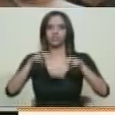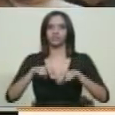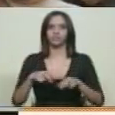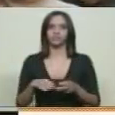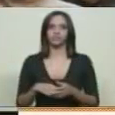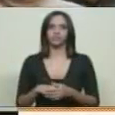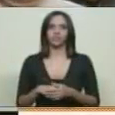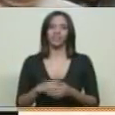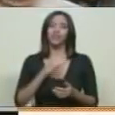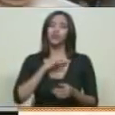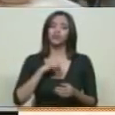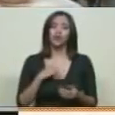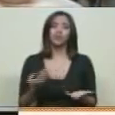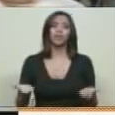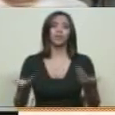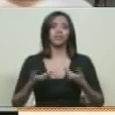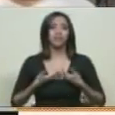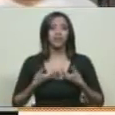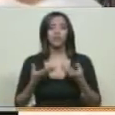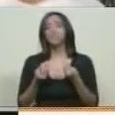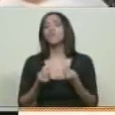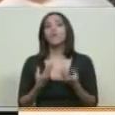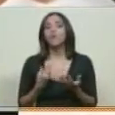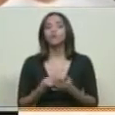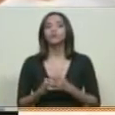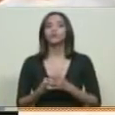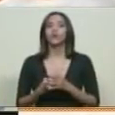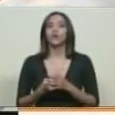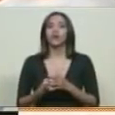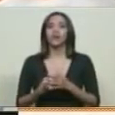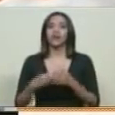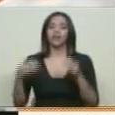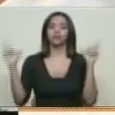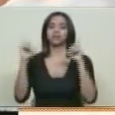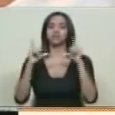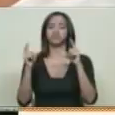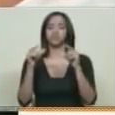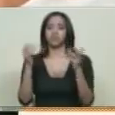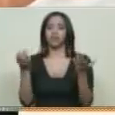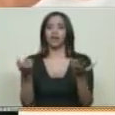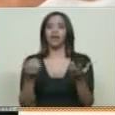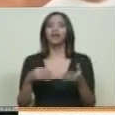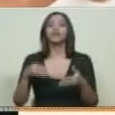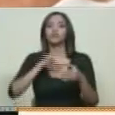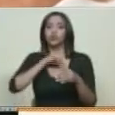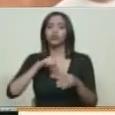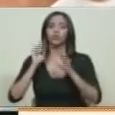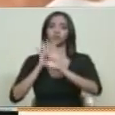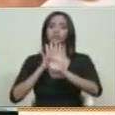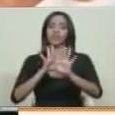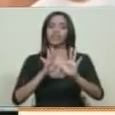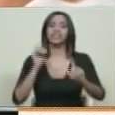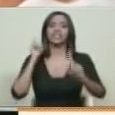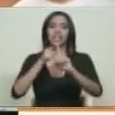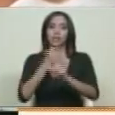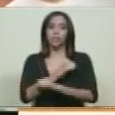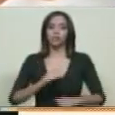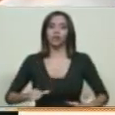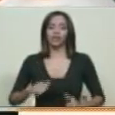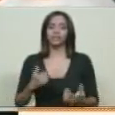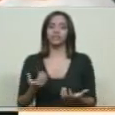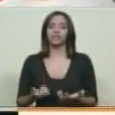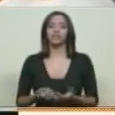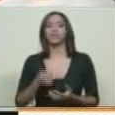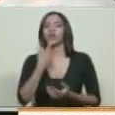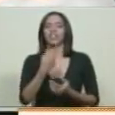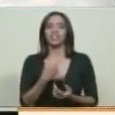fuertes ataques a través de los medios desde que salió la marcha campesina del Estado portuguesa, donde bueno, nos han criminalizado, donde han dicho que